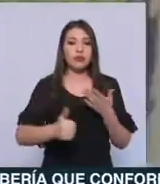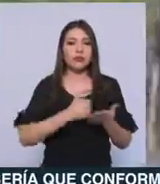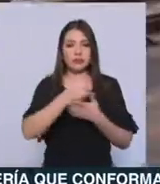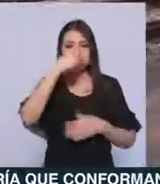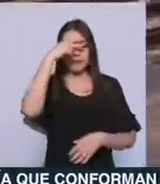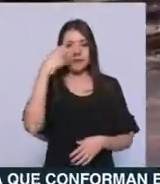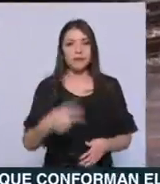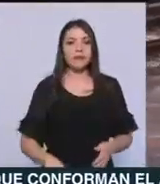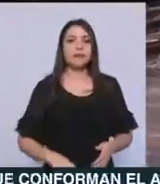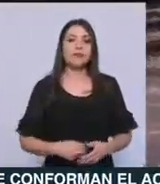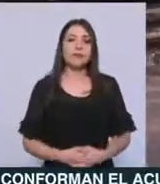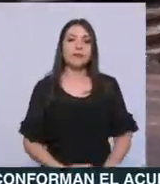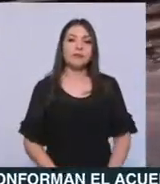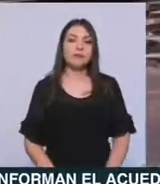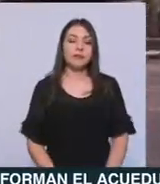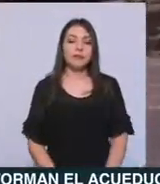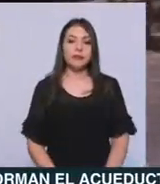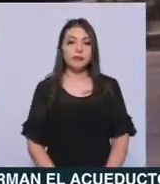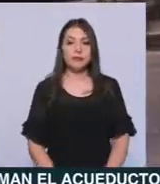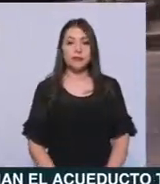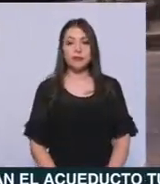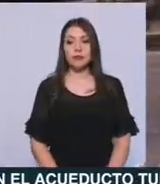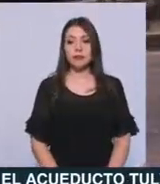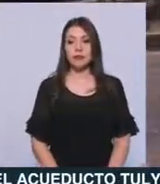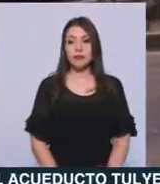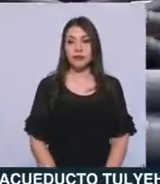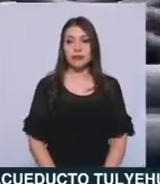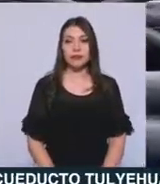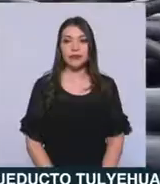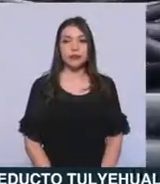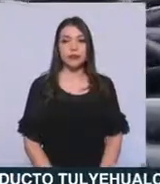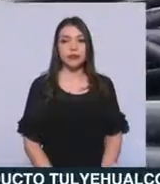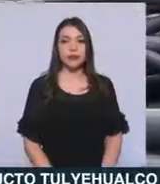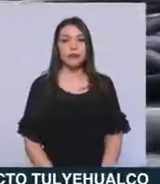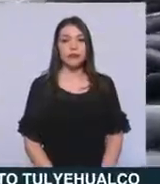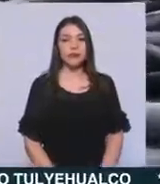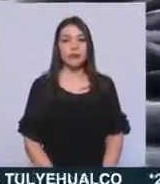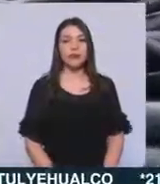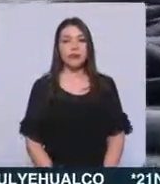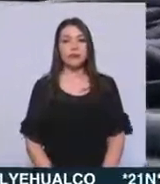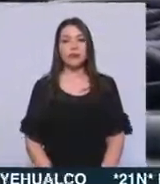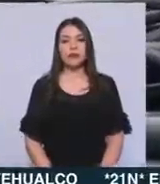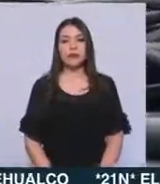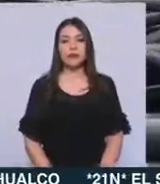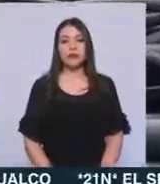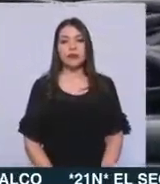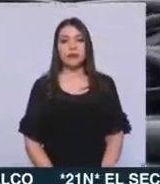Imágenes, Javier Martínez. Información y voz, Alberto Álvarez Santana. 21 Noticias.